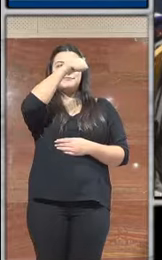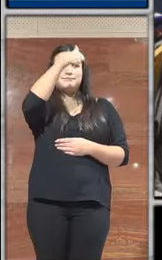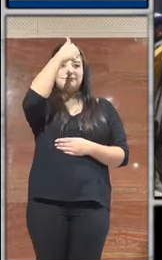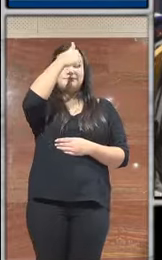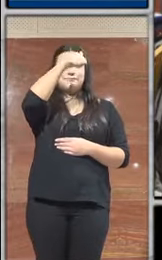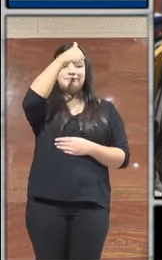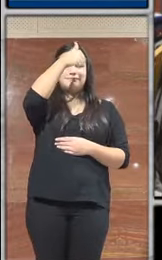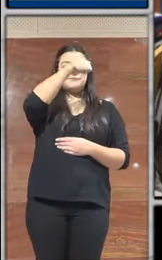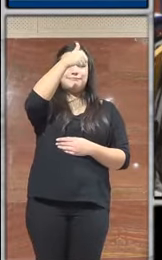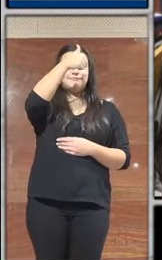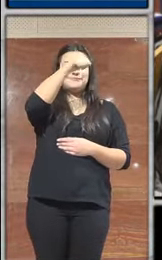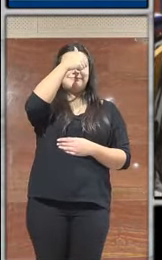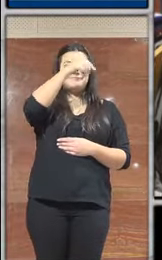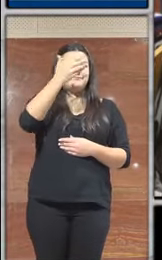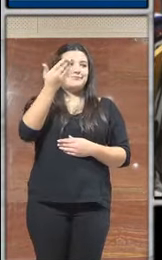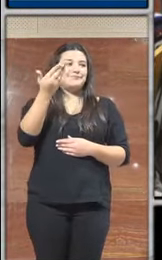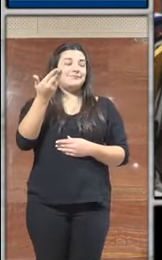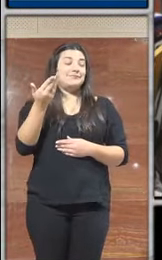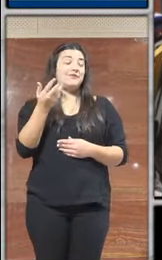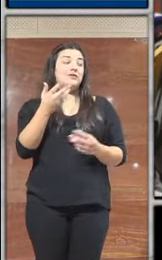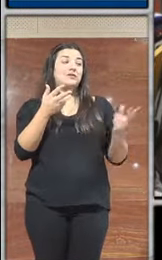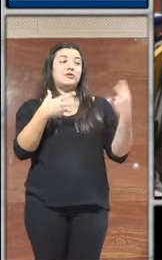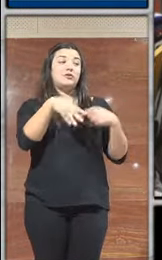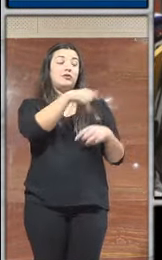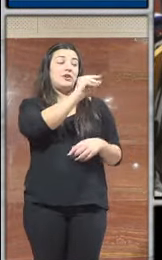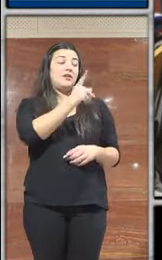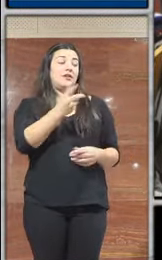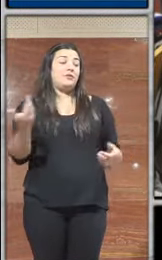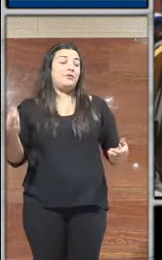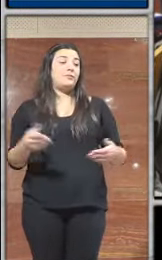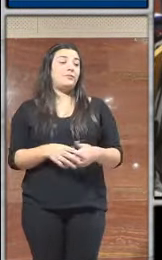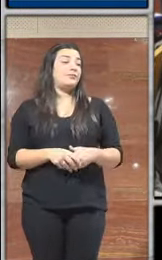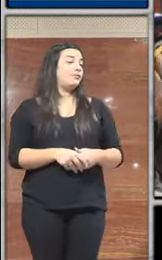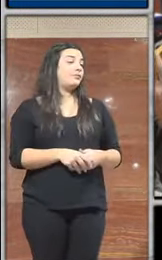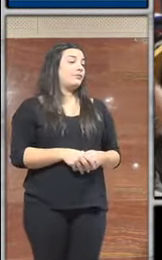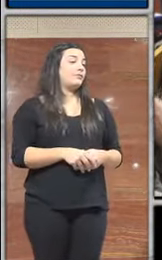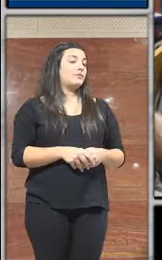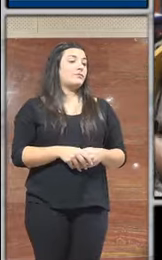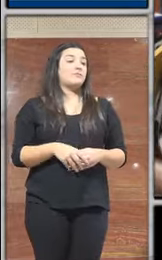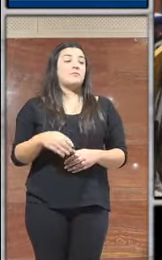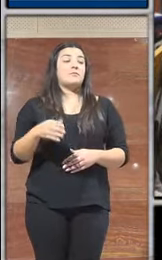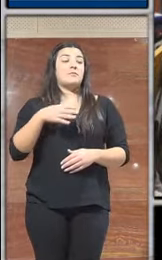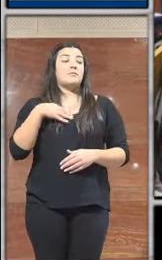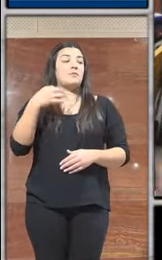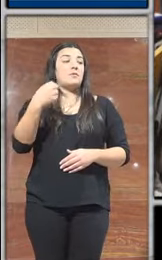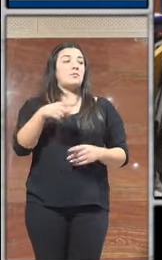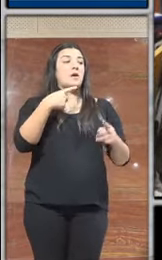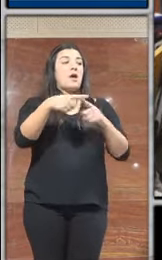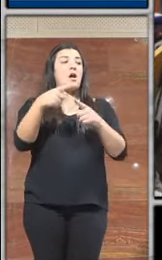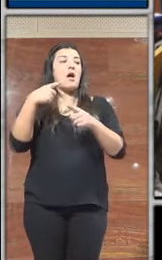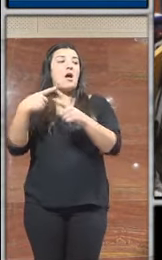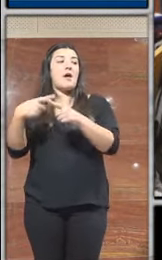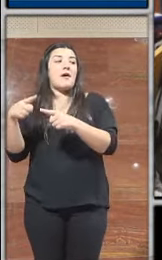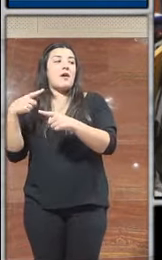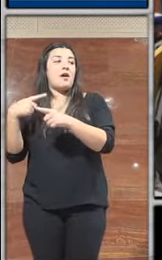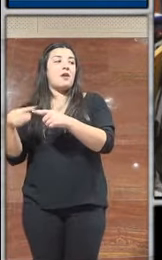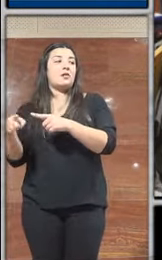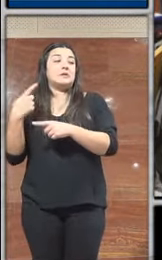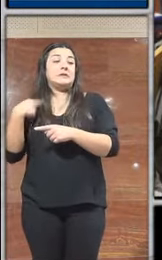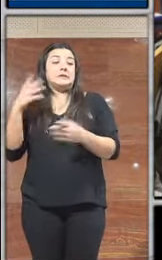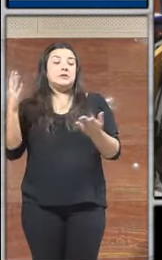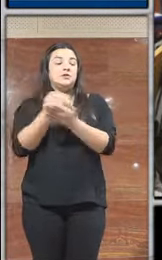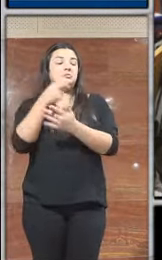la sesión de fisio. Quiero decir que a lo mejor ya hay cosas que de todo esto que has visto